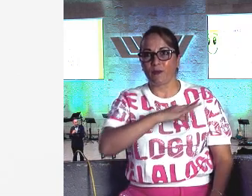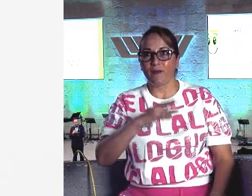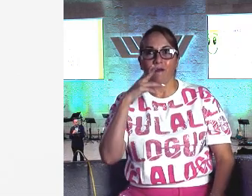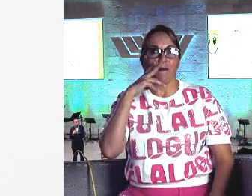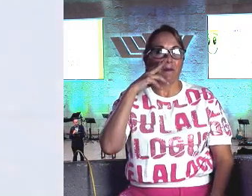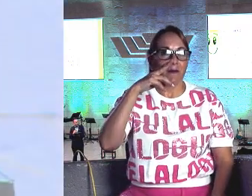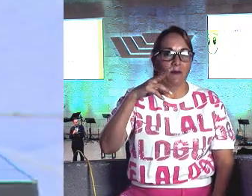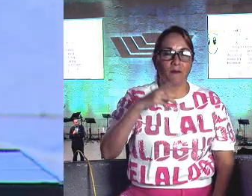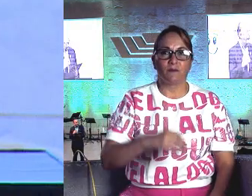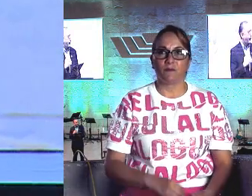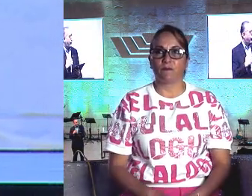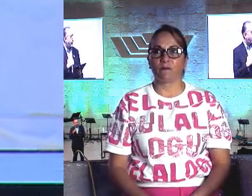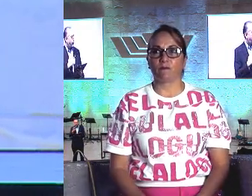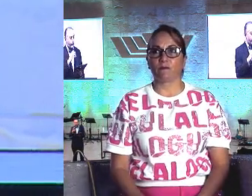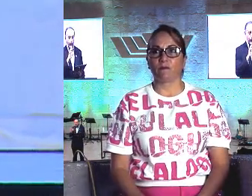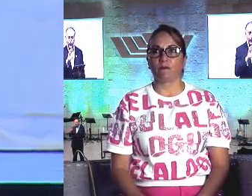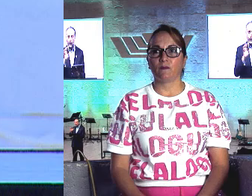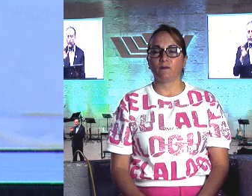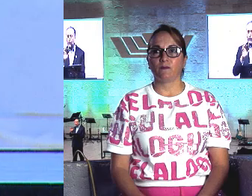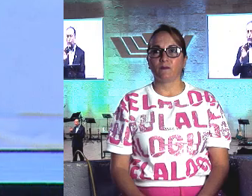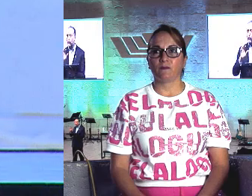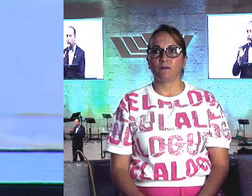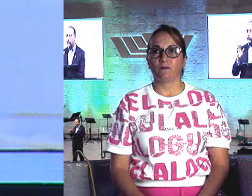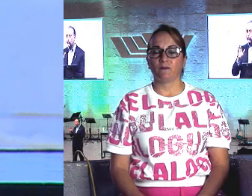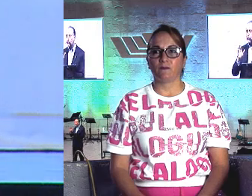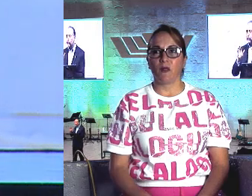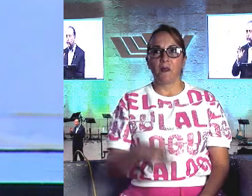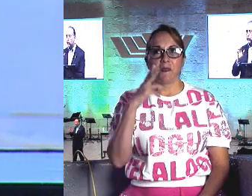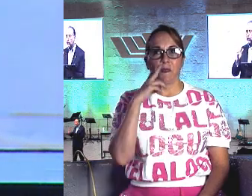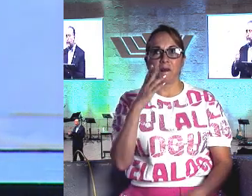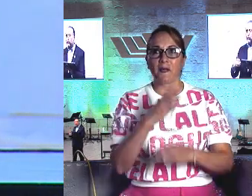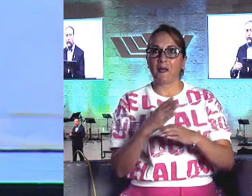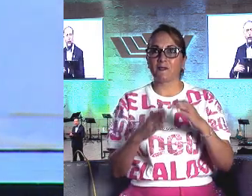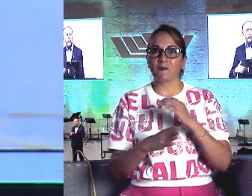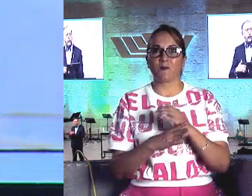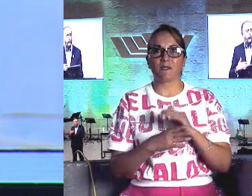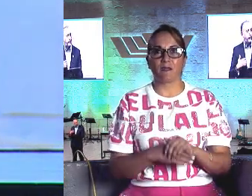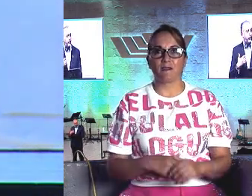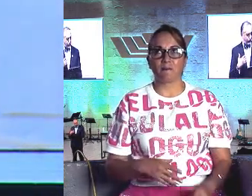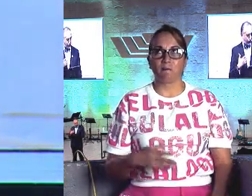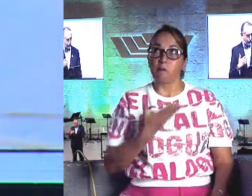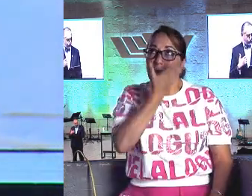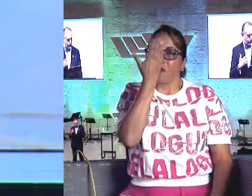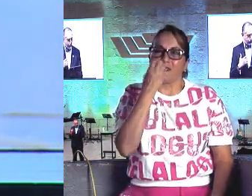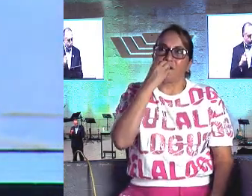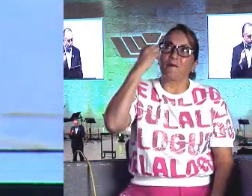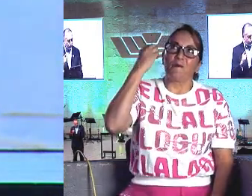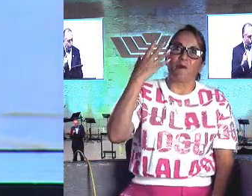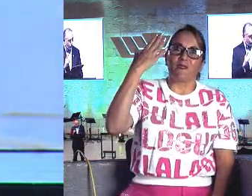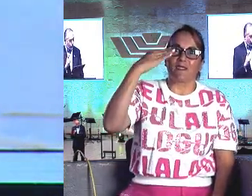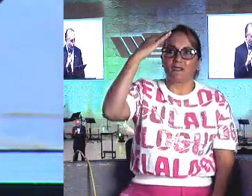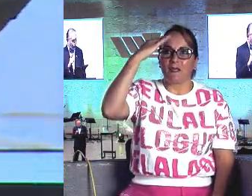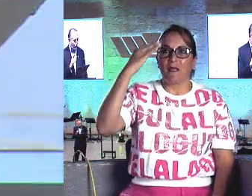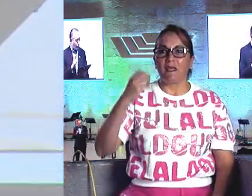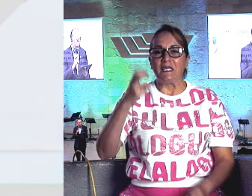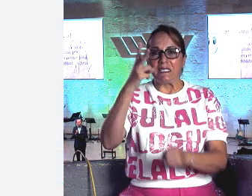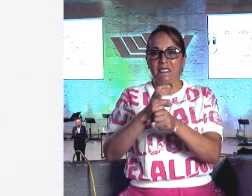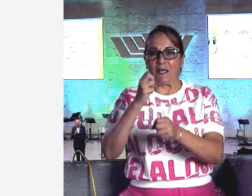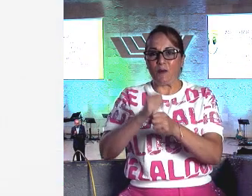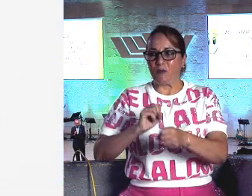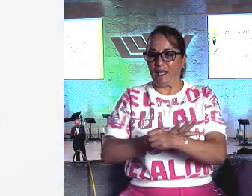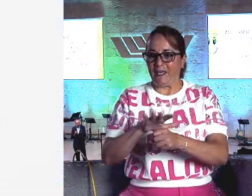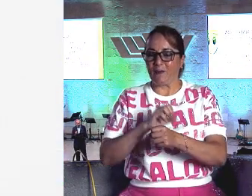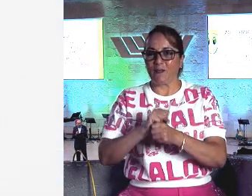cuerpo. ¿Qué manera de ver las cosas con una perspectiva distinta? Y en 2 Corintios 12,